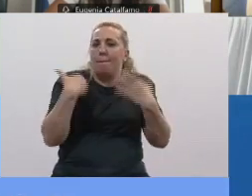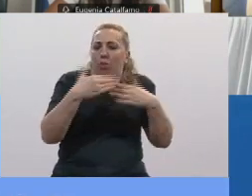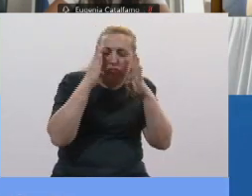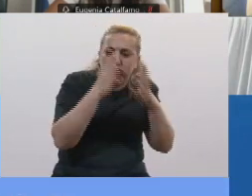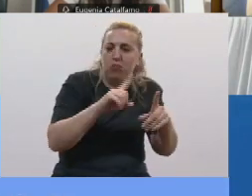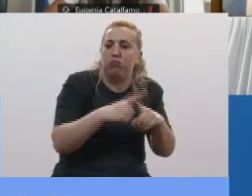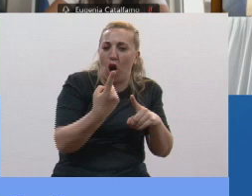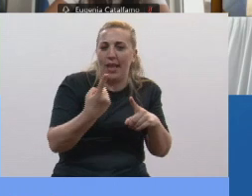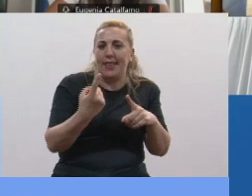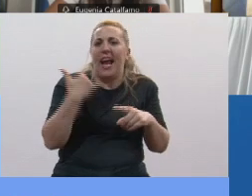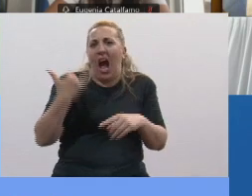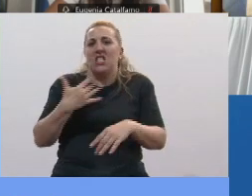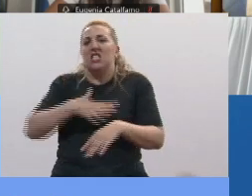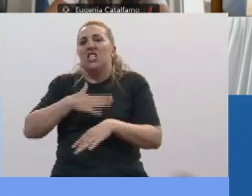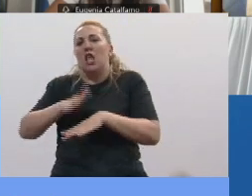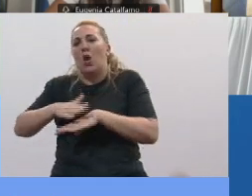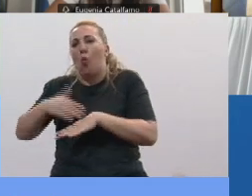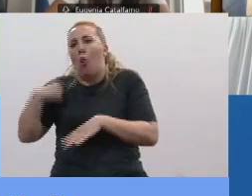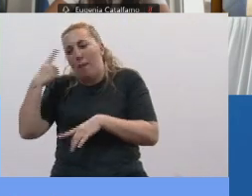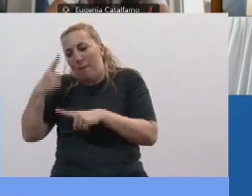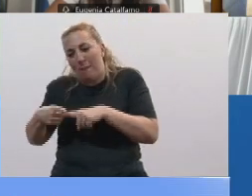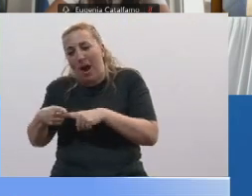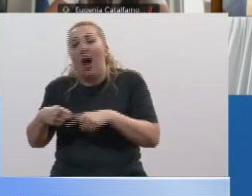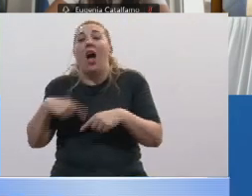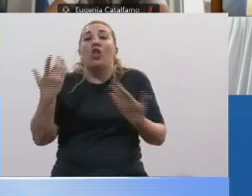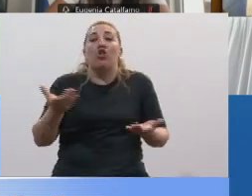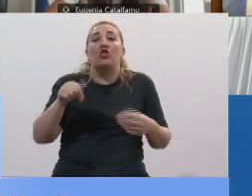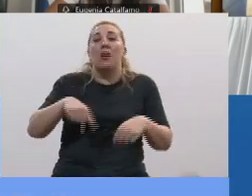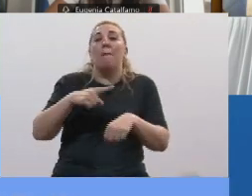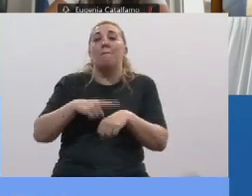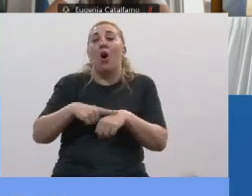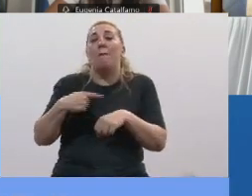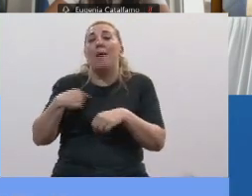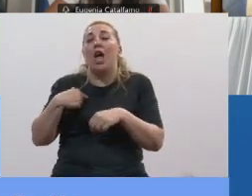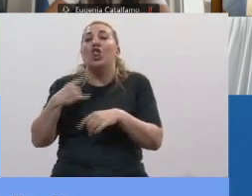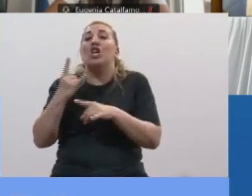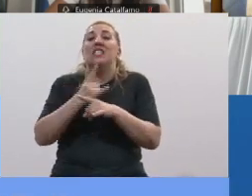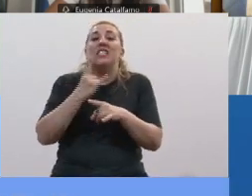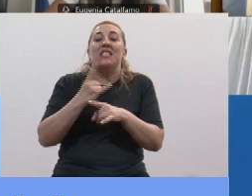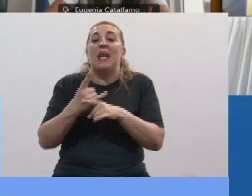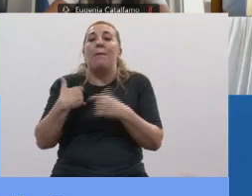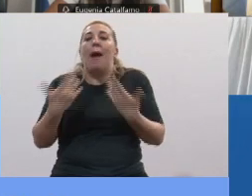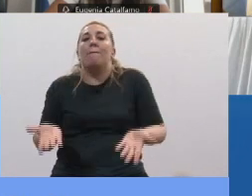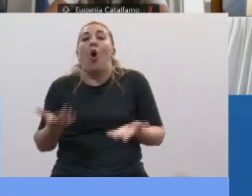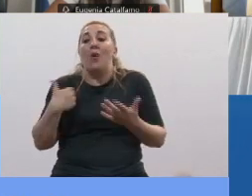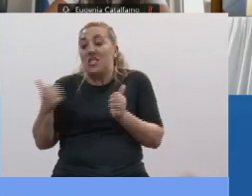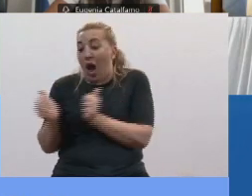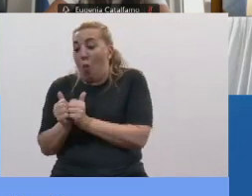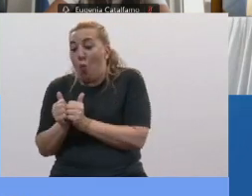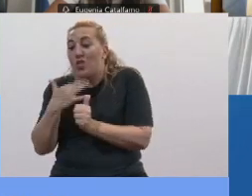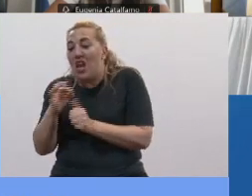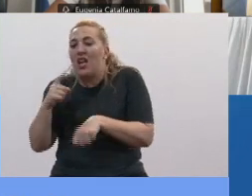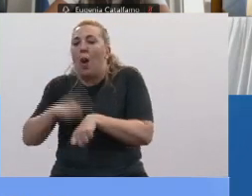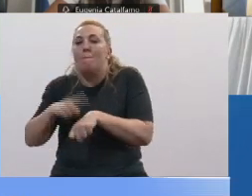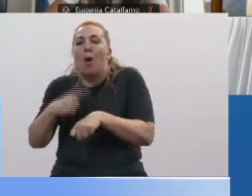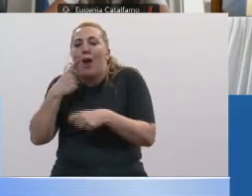territorios. Entonces, en los pocos momentos que tenía de estar con mis hijos, trataba de que sean momentos de calidad. Y